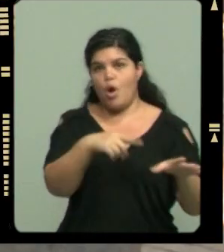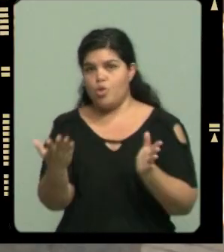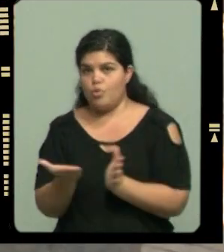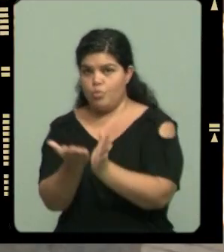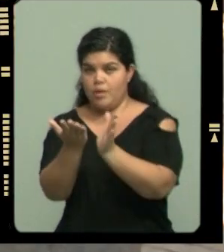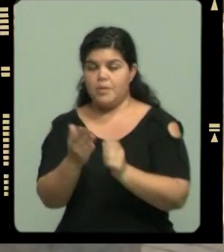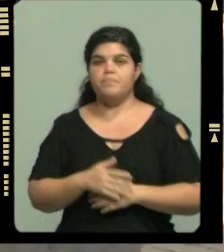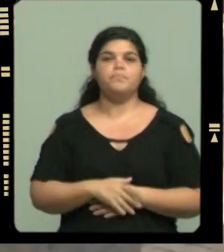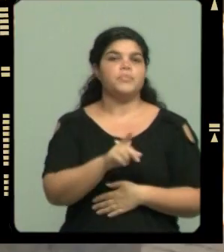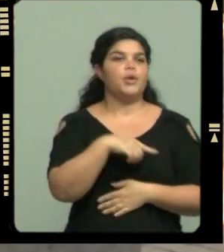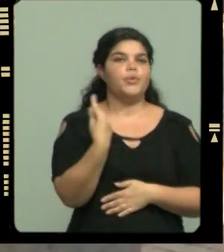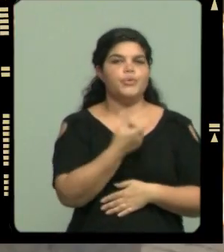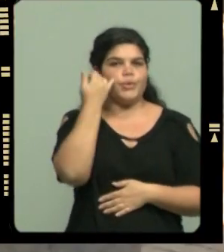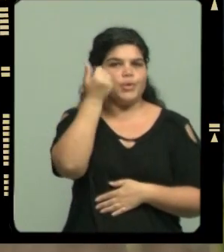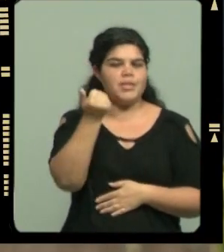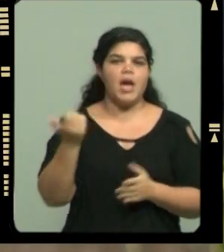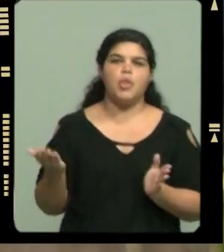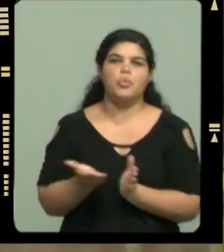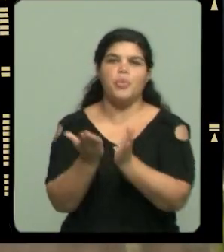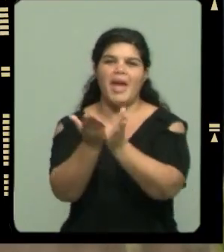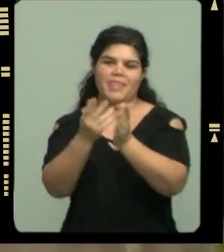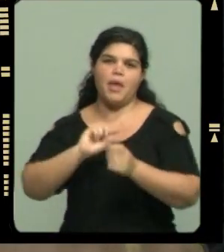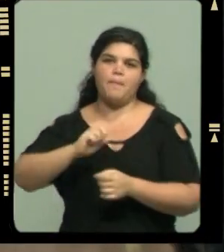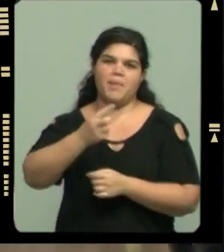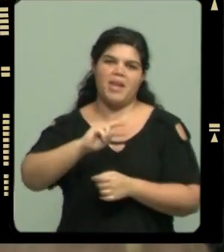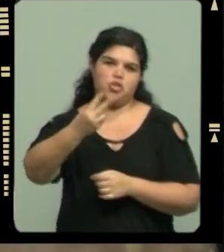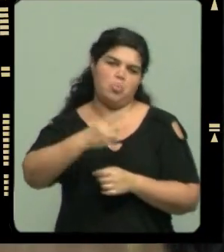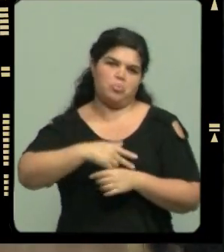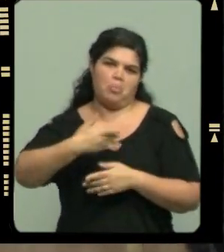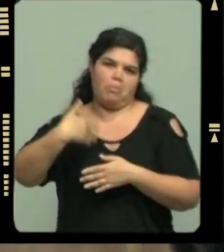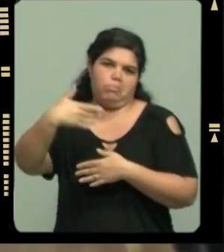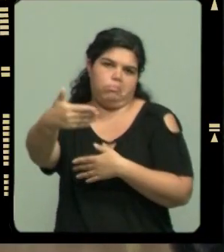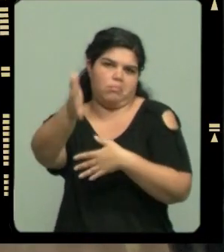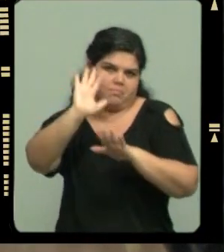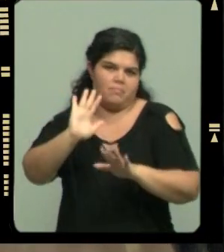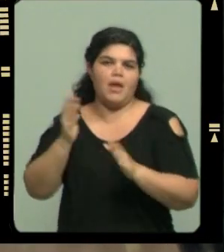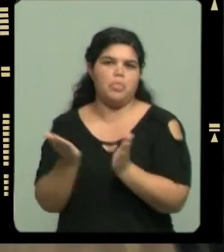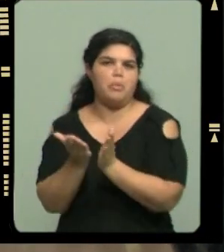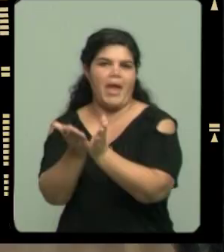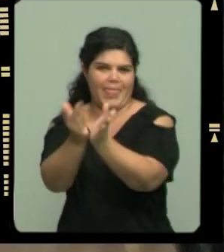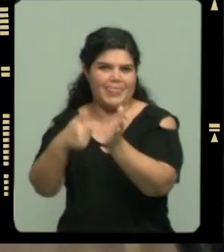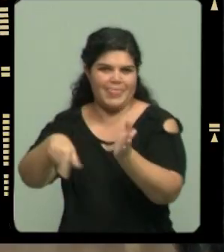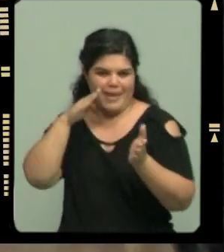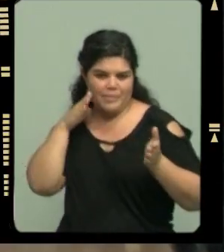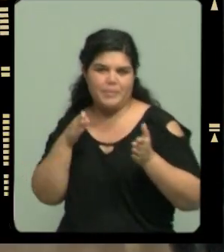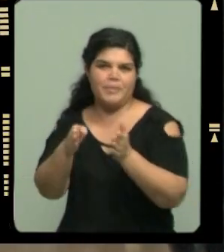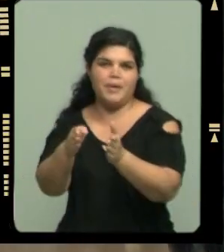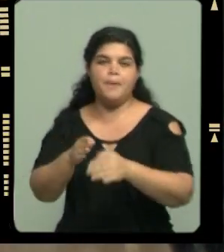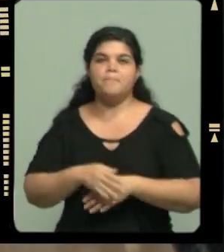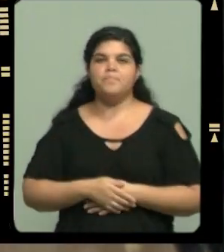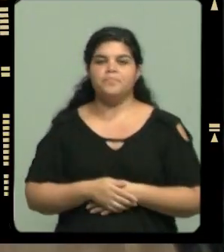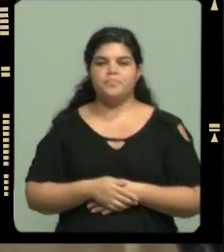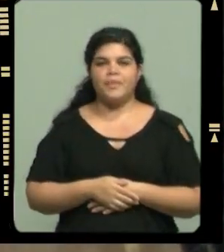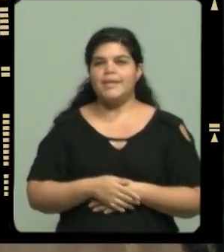nosotros estamos trabajando con estudiantes de toda la carrera, estudiantes de primer año, segundo, hasta los últimos años se han inscrito. Nosotros abrimos una